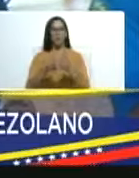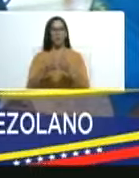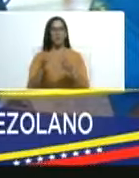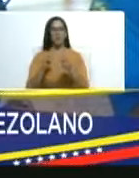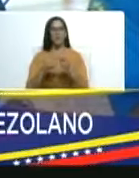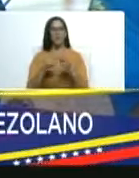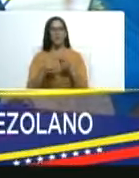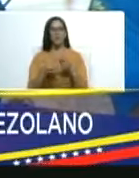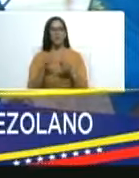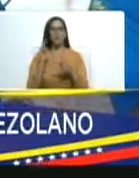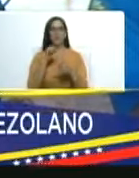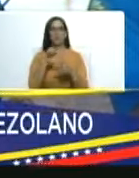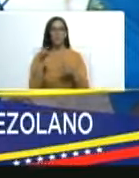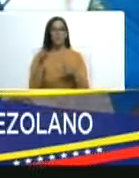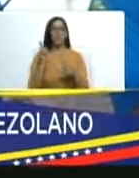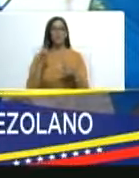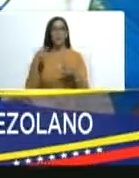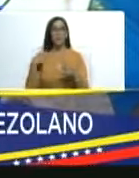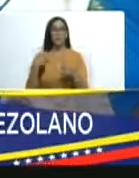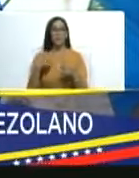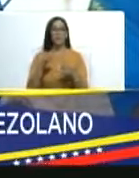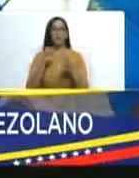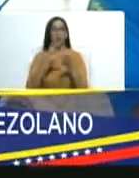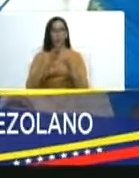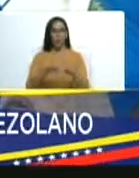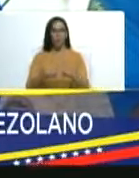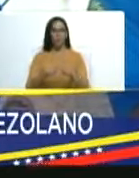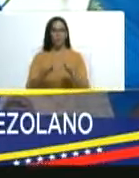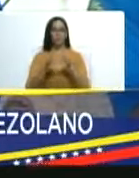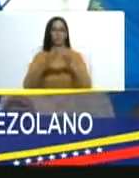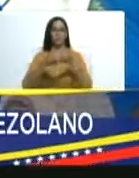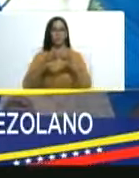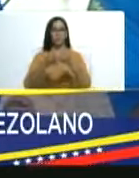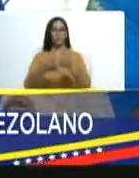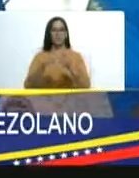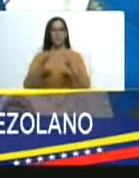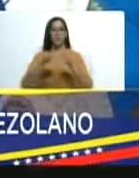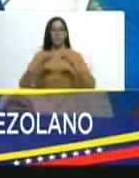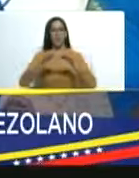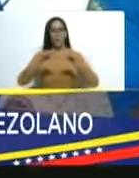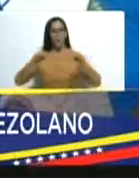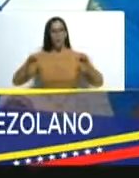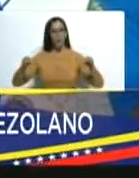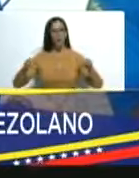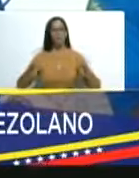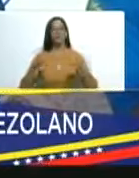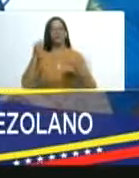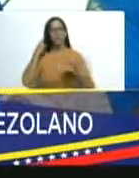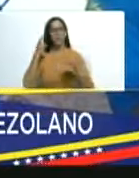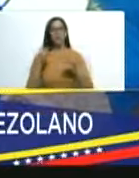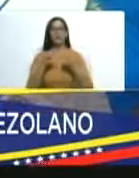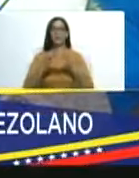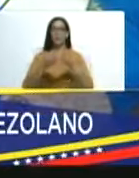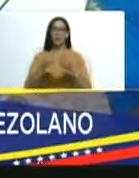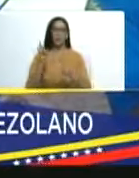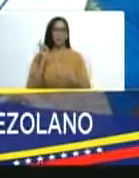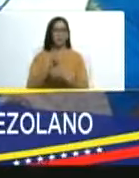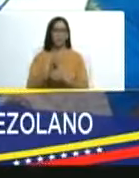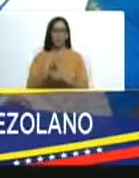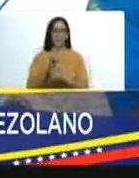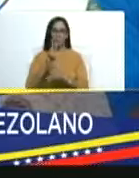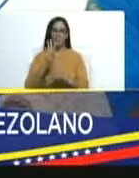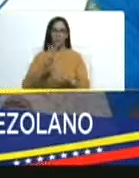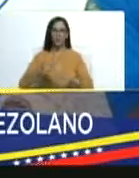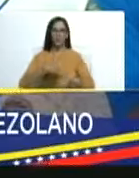que ustedes que también llevan su control de zarpe en los puertos pesqueros, ya saben que si tal bote no ha llegado en las próximas